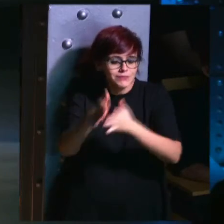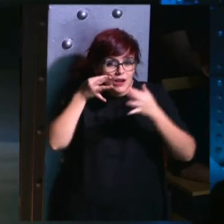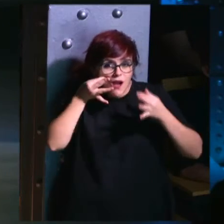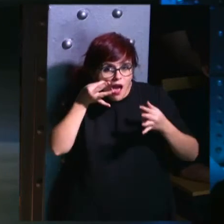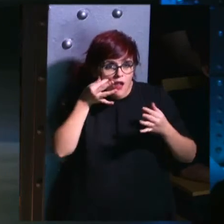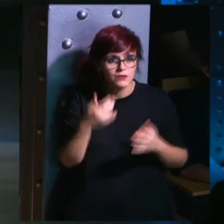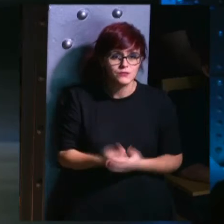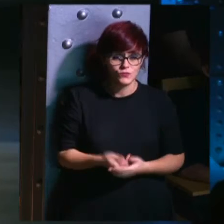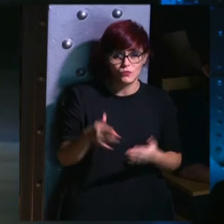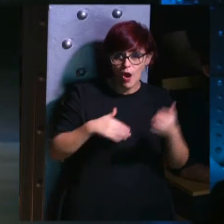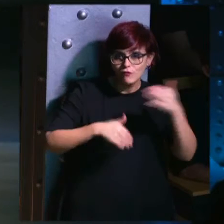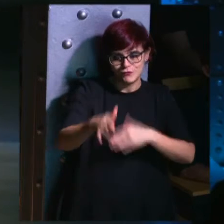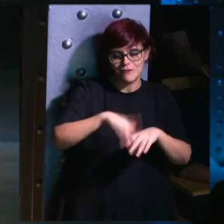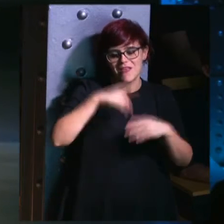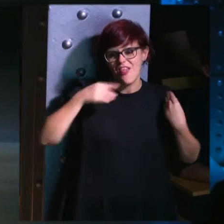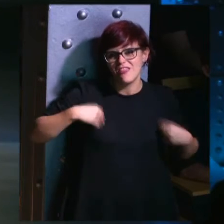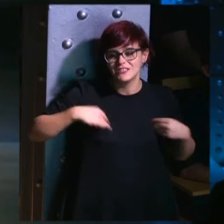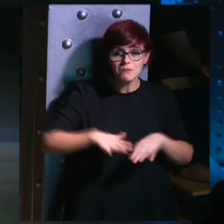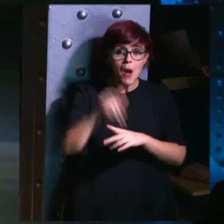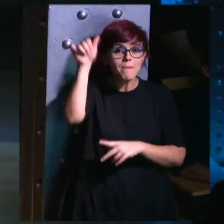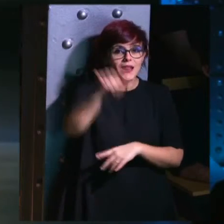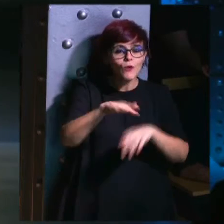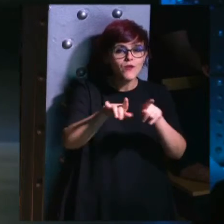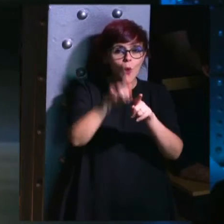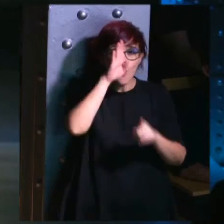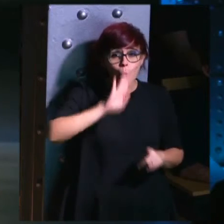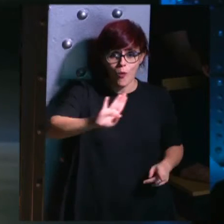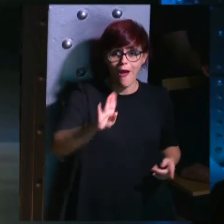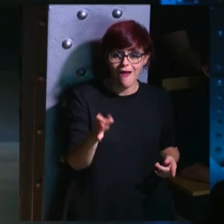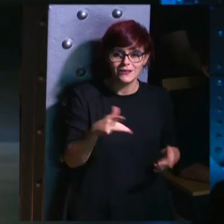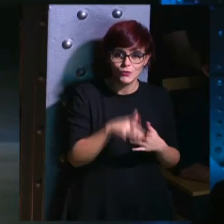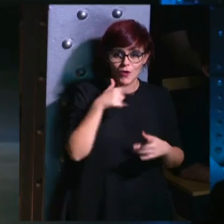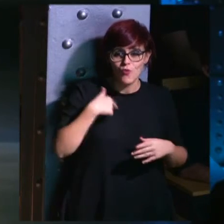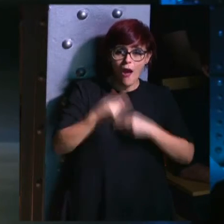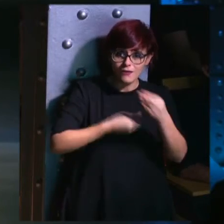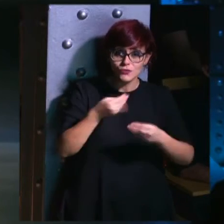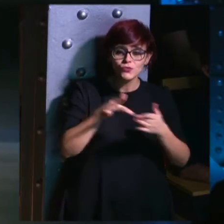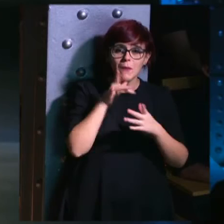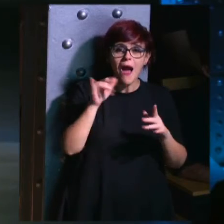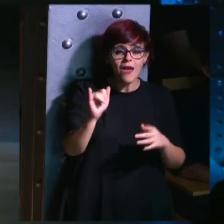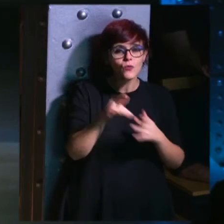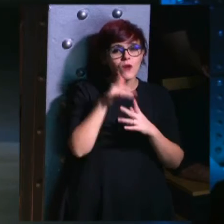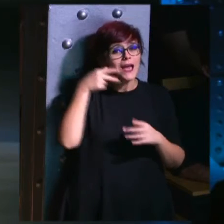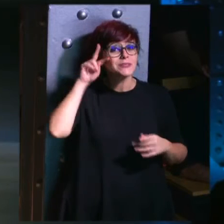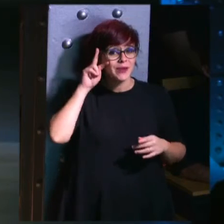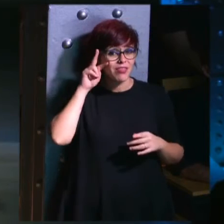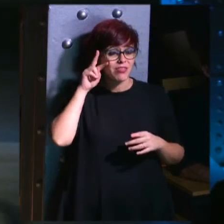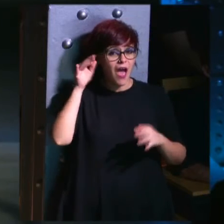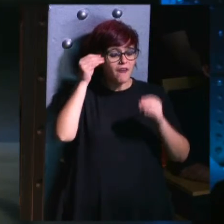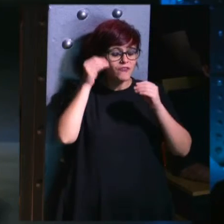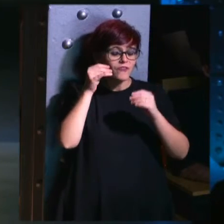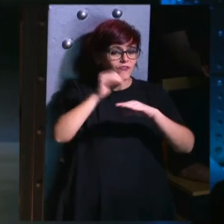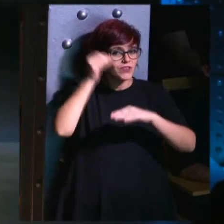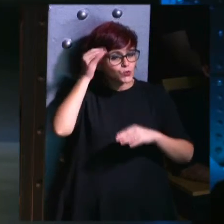Van a pasar muchas cosas divertidas. Vamos a poder ver películas en la Luna. Esto, de hecho, es algo que yo he hecho, ¿no? Hay una experiencia virtual donde puedes ponerte una